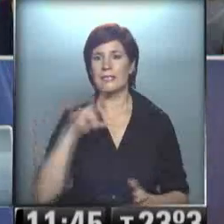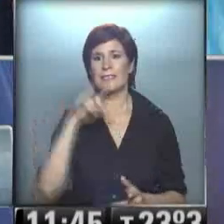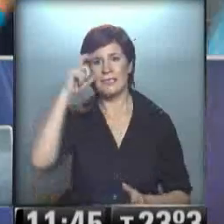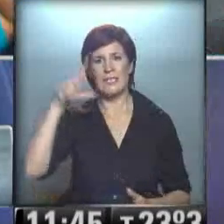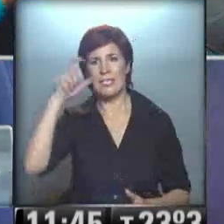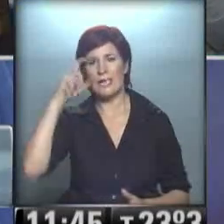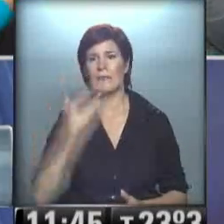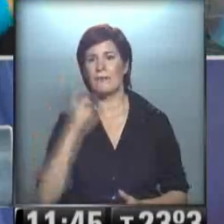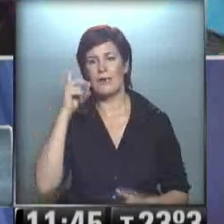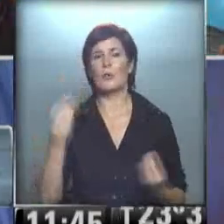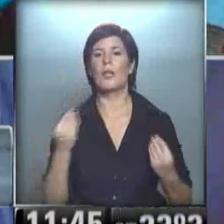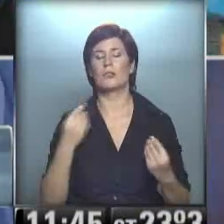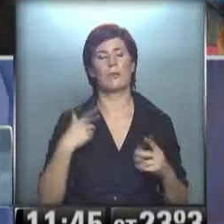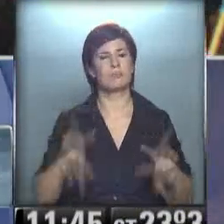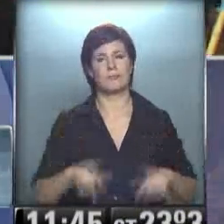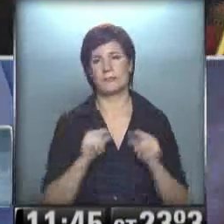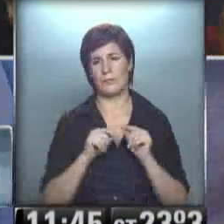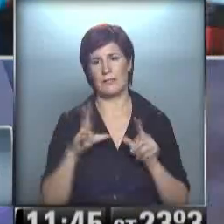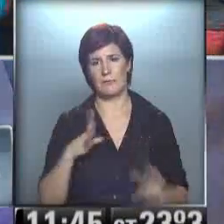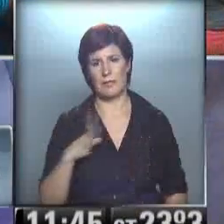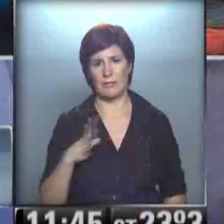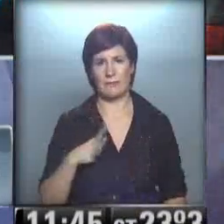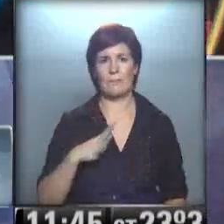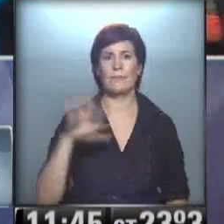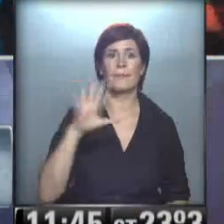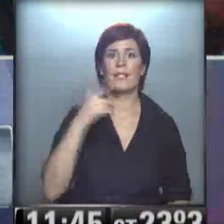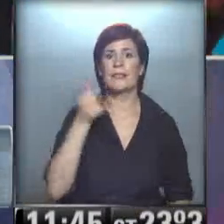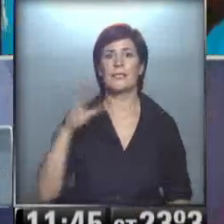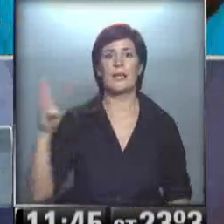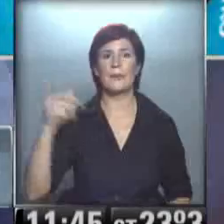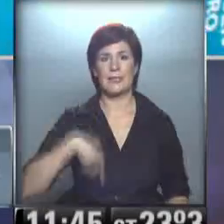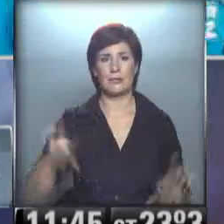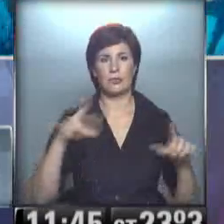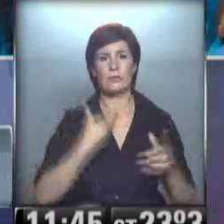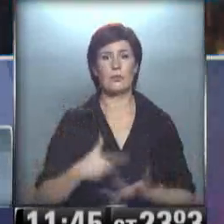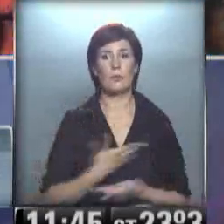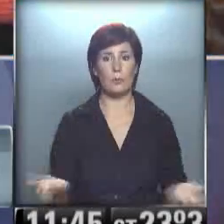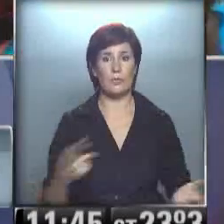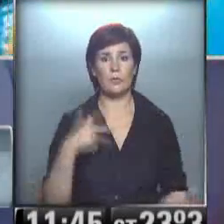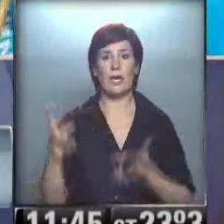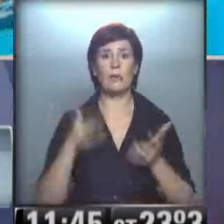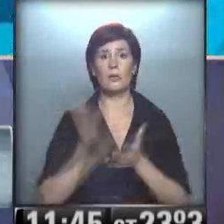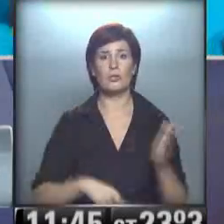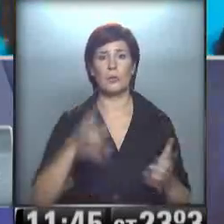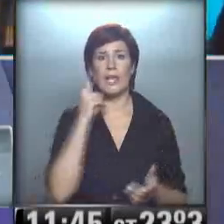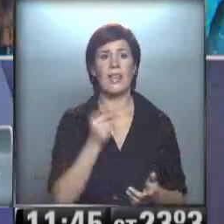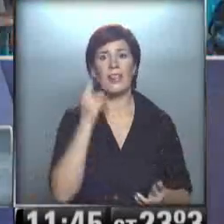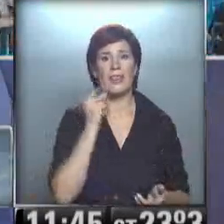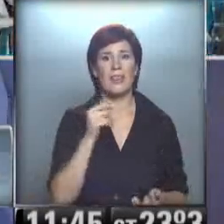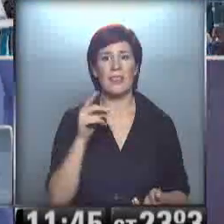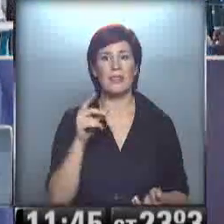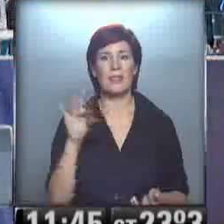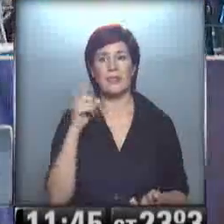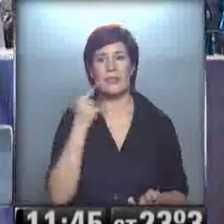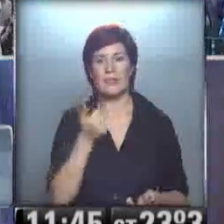Gracias. Sabatella, un segundo. Martín, estamos en vivo para la televisión pública, brevemente. Usted habló de días recién. ¿A qué hacía referencia? Acabamos